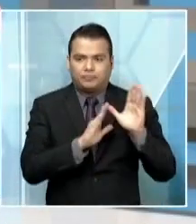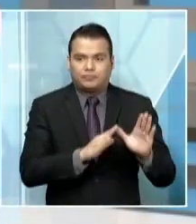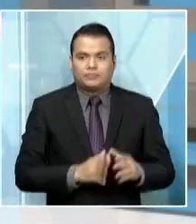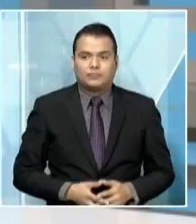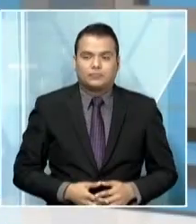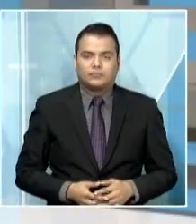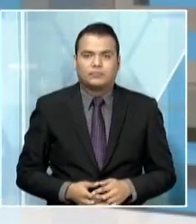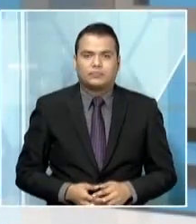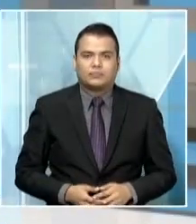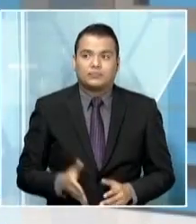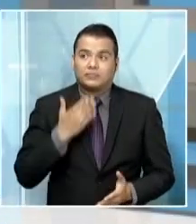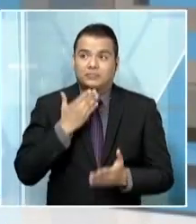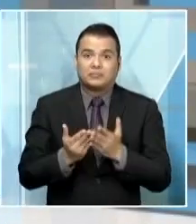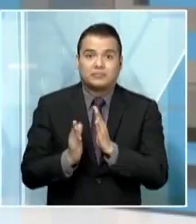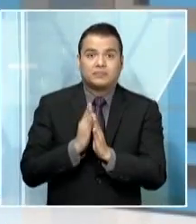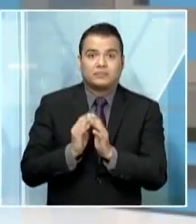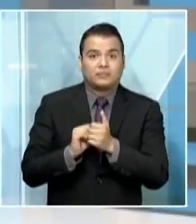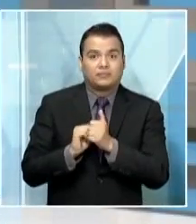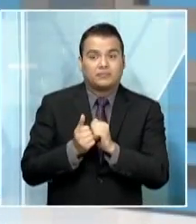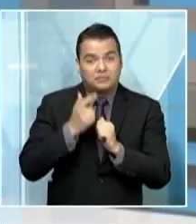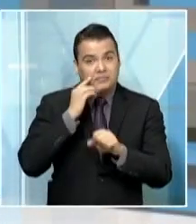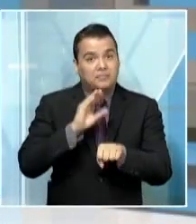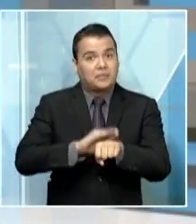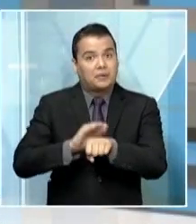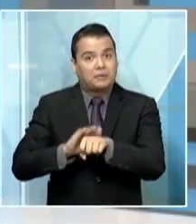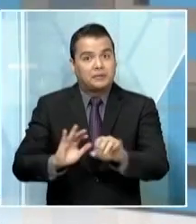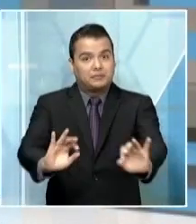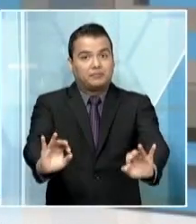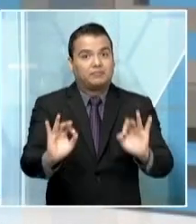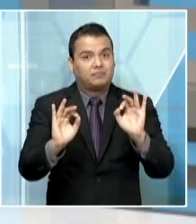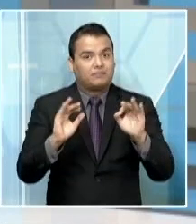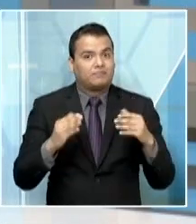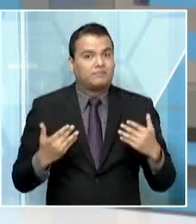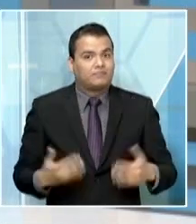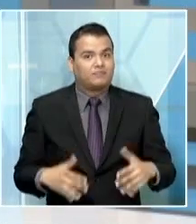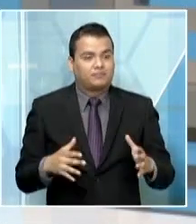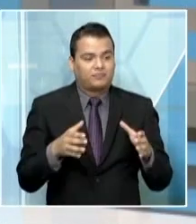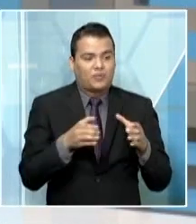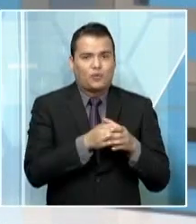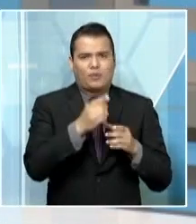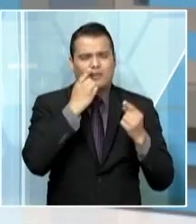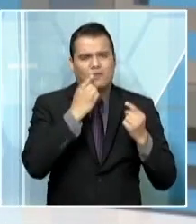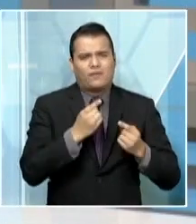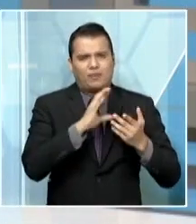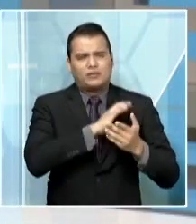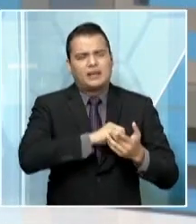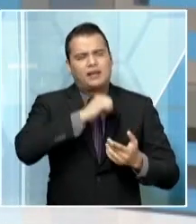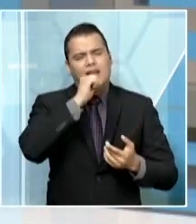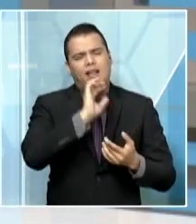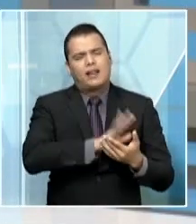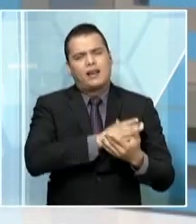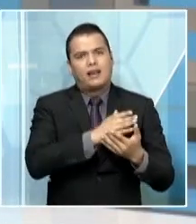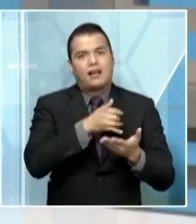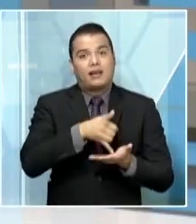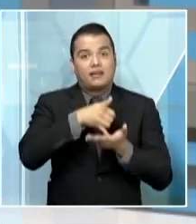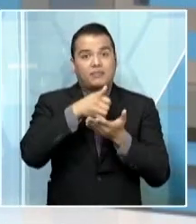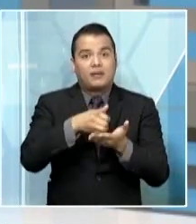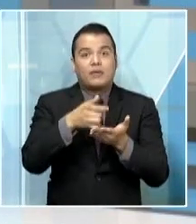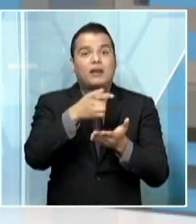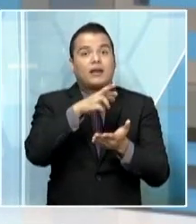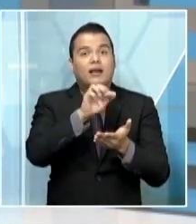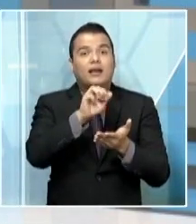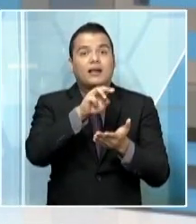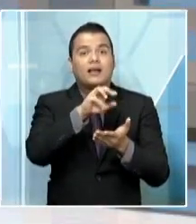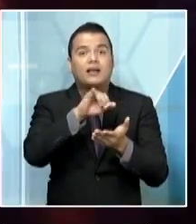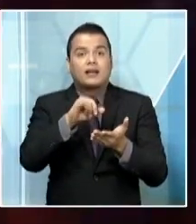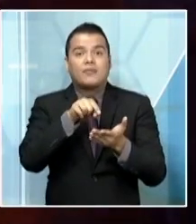Gracias, Gato, por la información deportiva y esta es una muy buena noticia. Una de las agrupaciones salseras icónicas de nuestra ciudad fue nominada a los premios Grammy